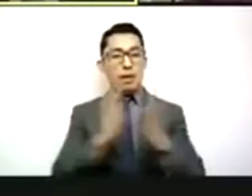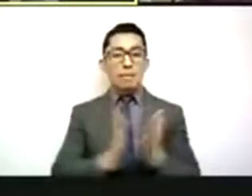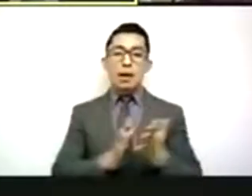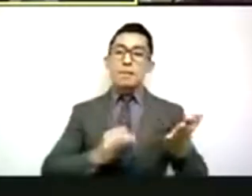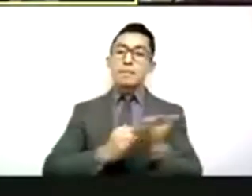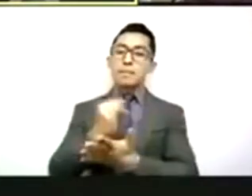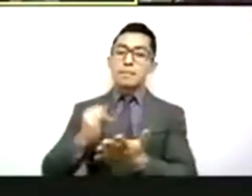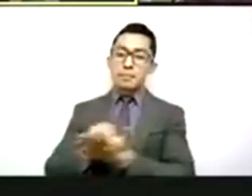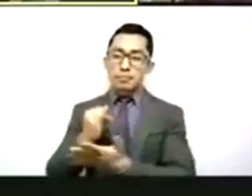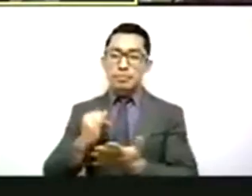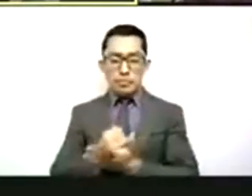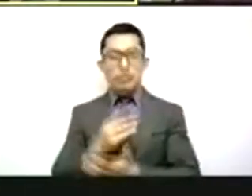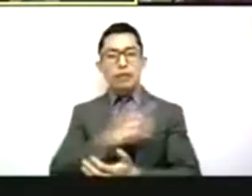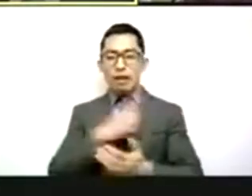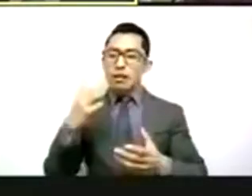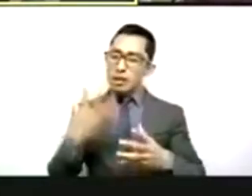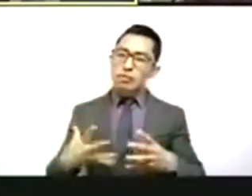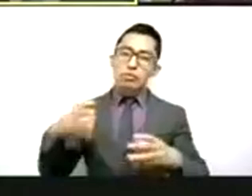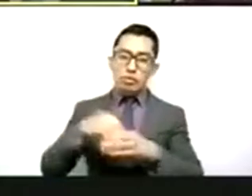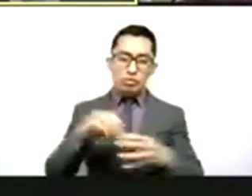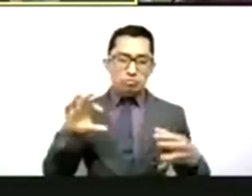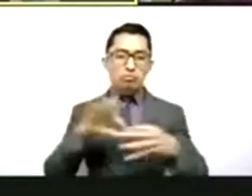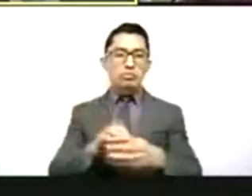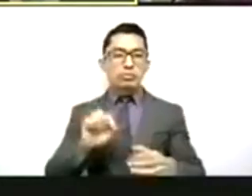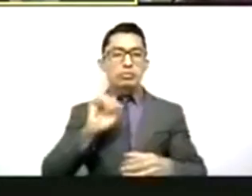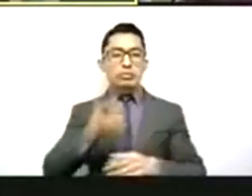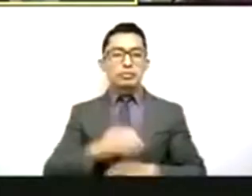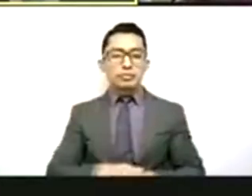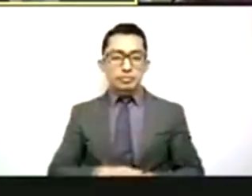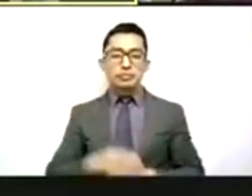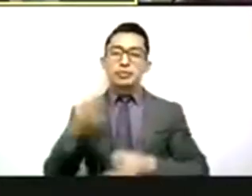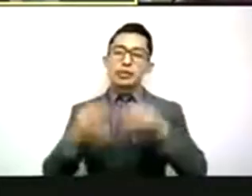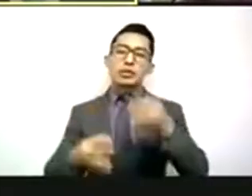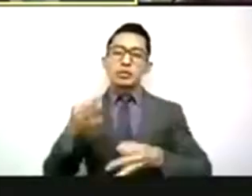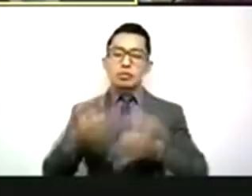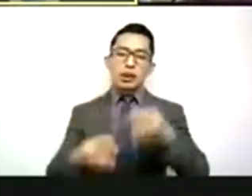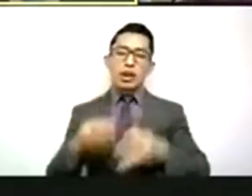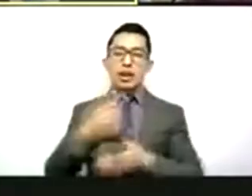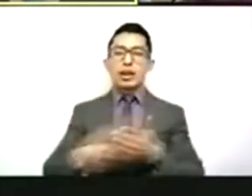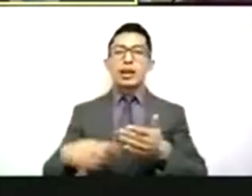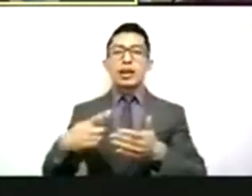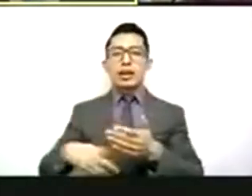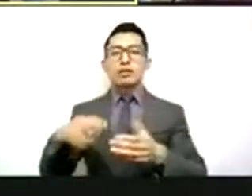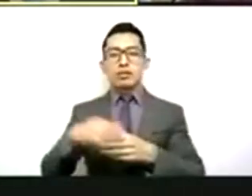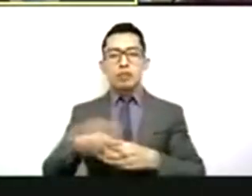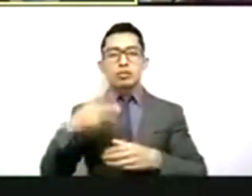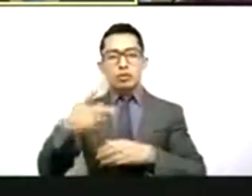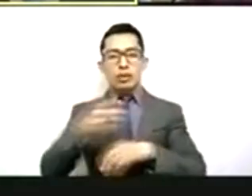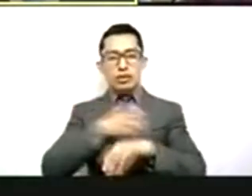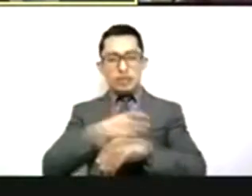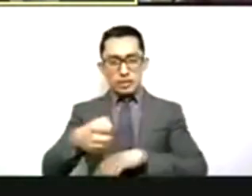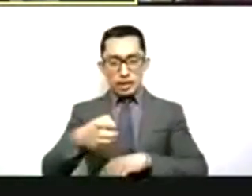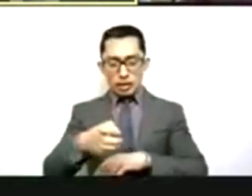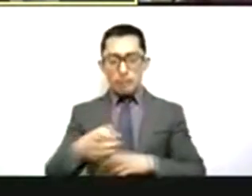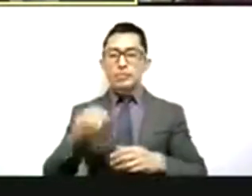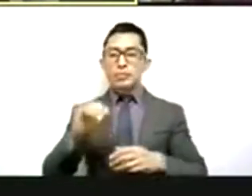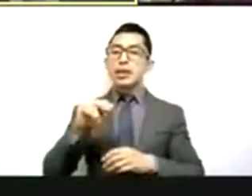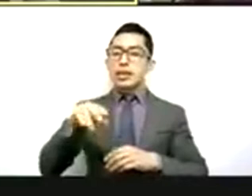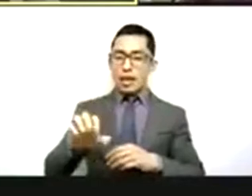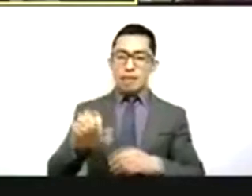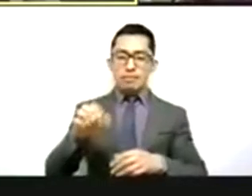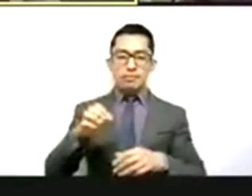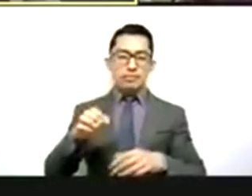de otra manera. Por mandato del Tribunal Electoral Local, el Instituto Electoral en